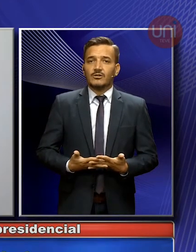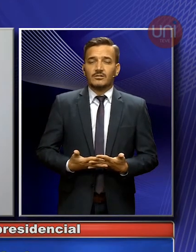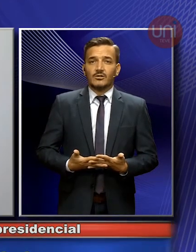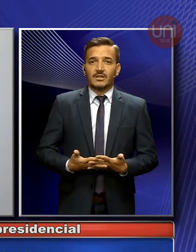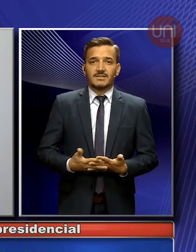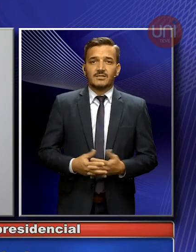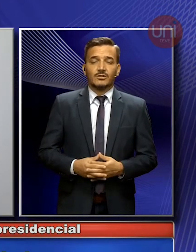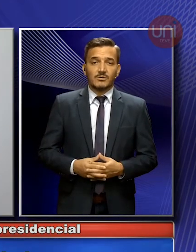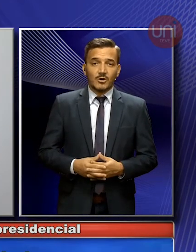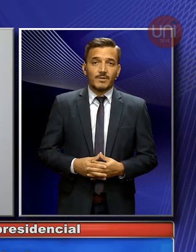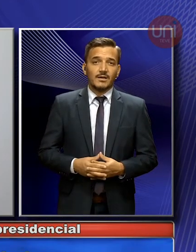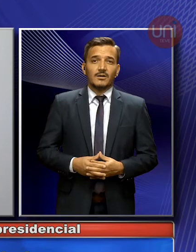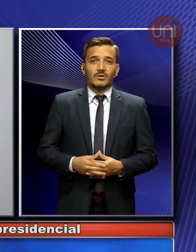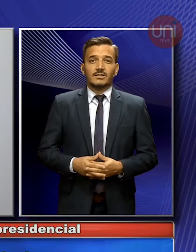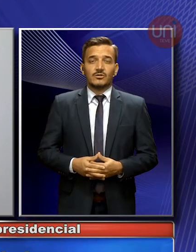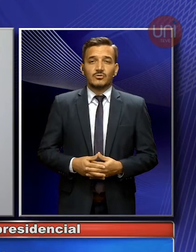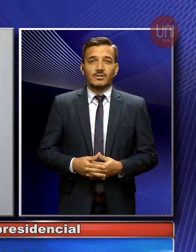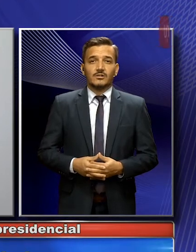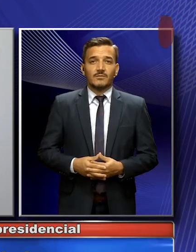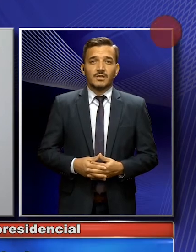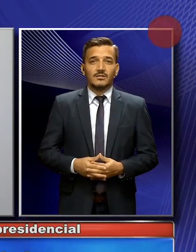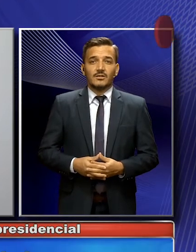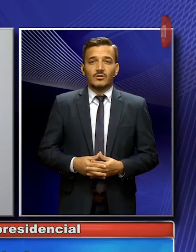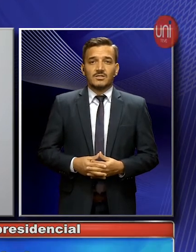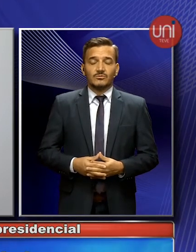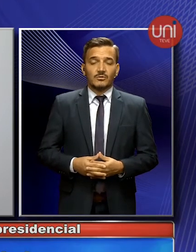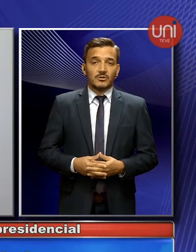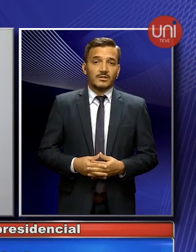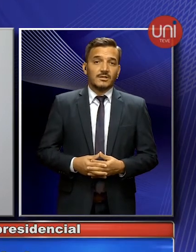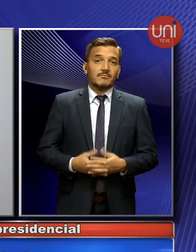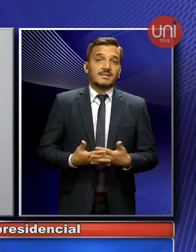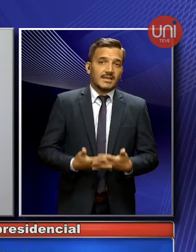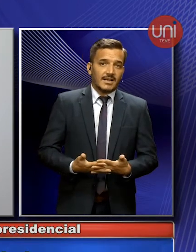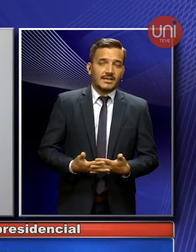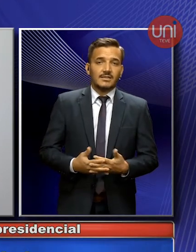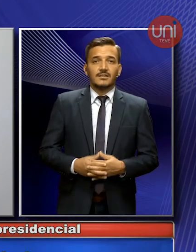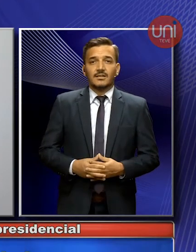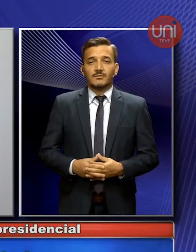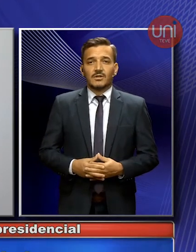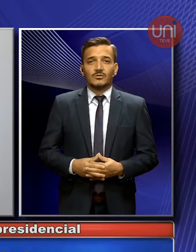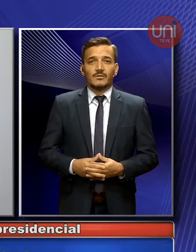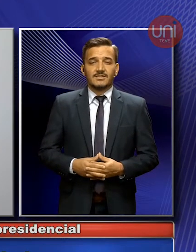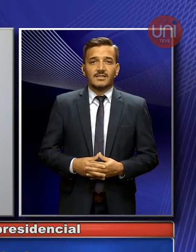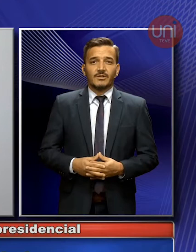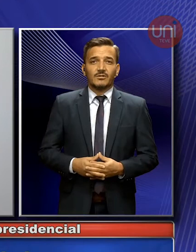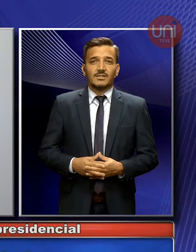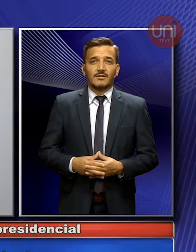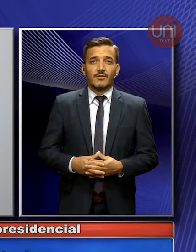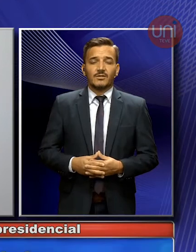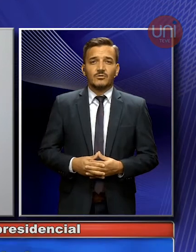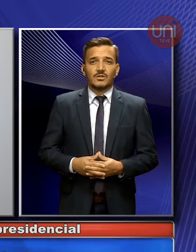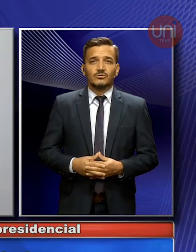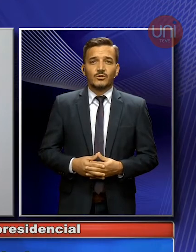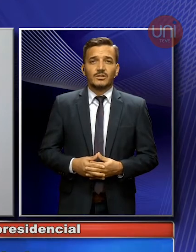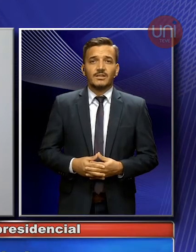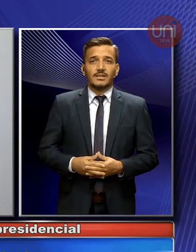de lo que está pasando en Europa o en Estados Unidos también con el segundo brote. Más cerca aquí estamos hablando de Brasil también, donde está hablando de un